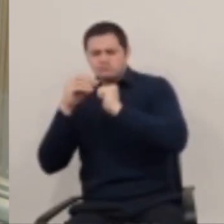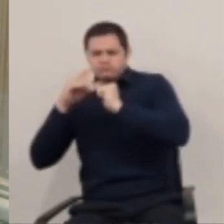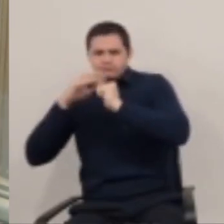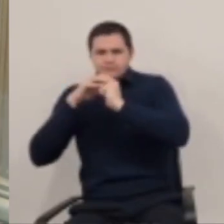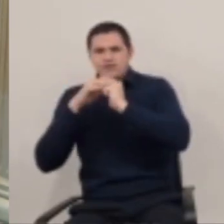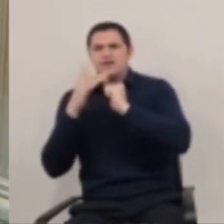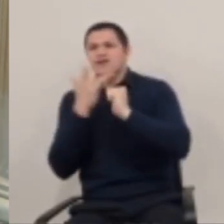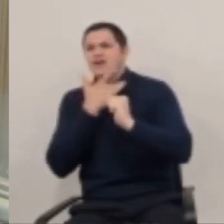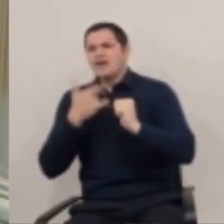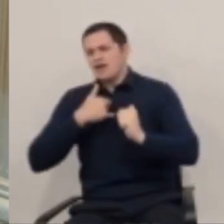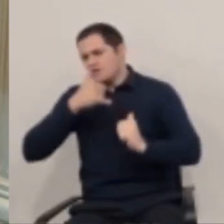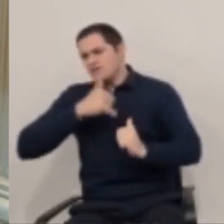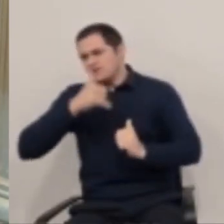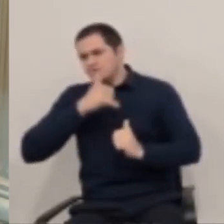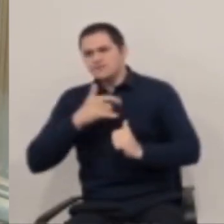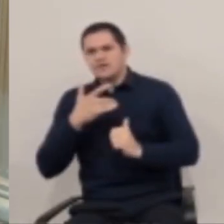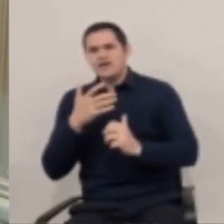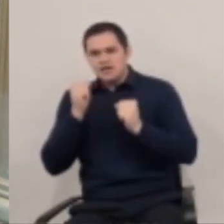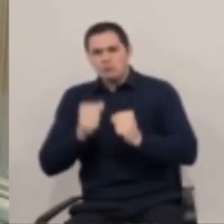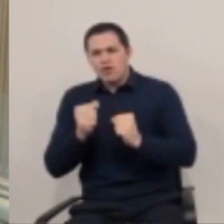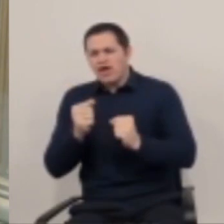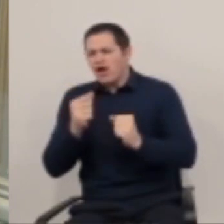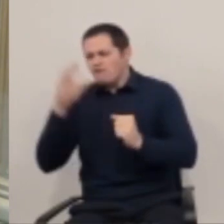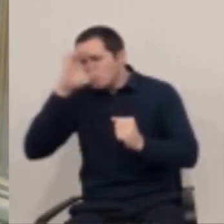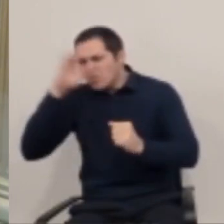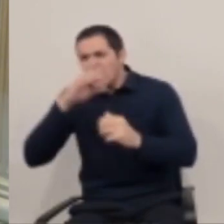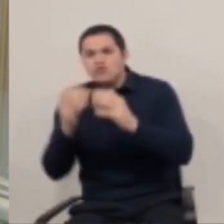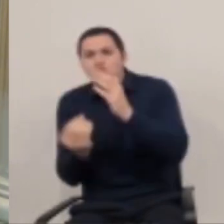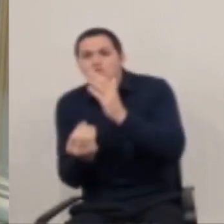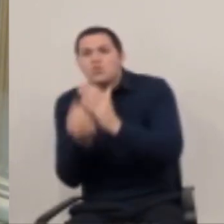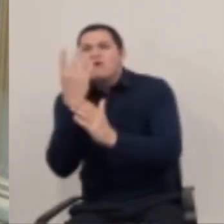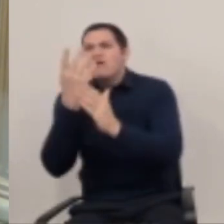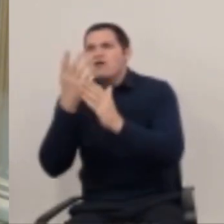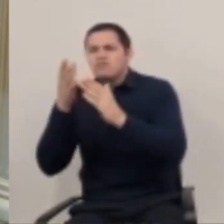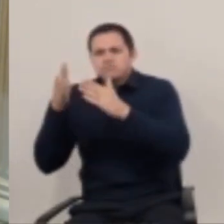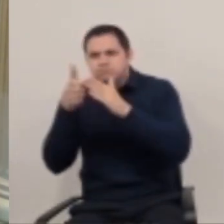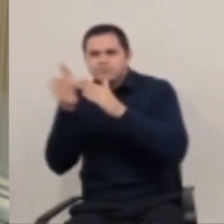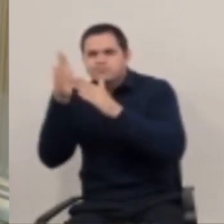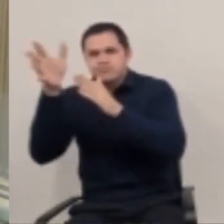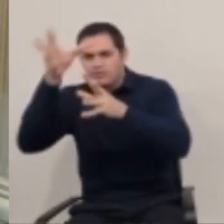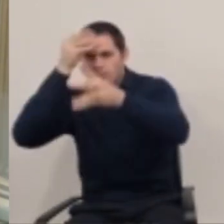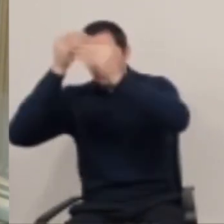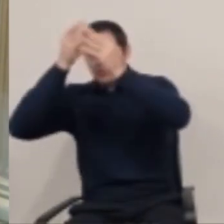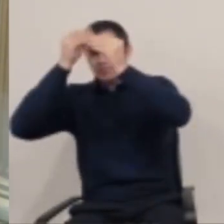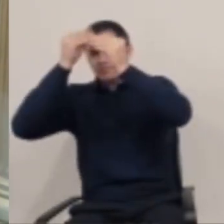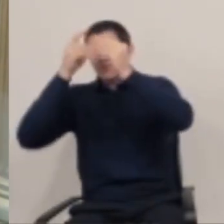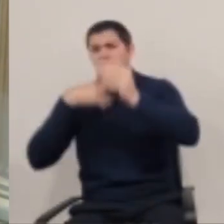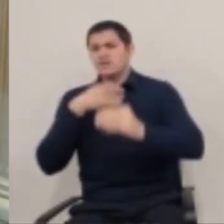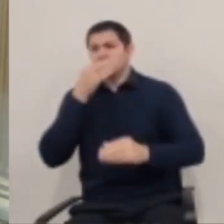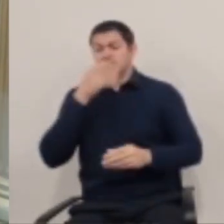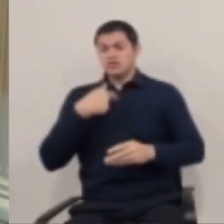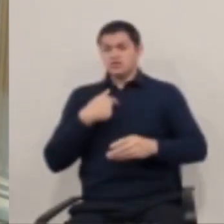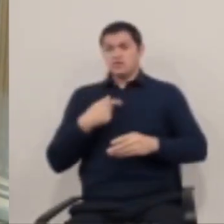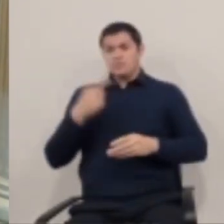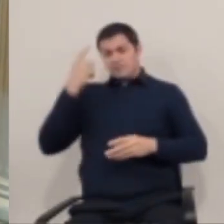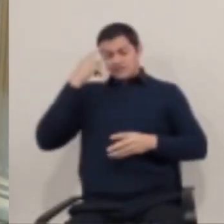formas de organización y vida. Gabriela Mistral escribía: yo creo que cuando nacemos, los que vamos a hacer versos traemos en